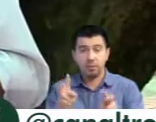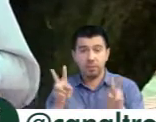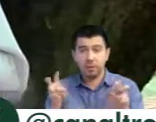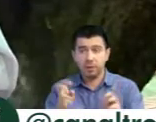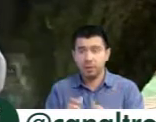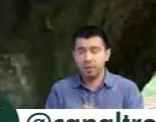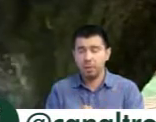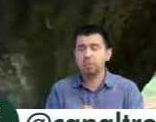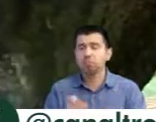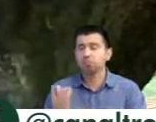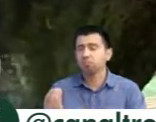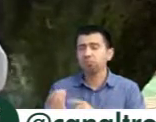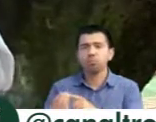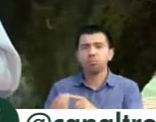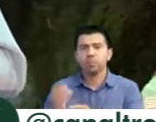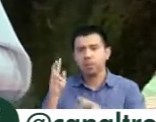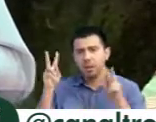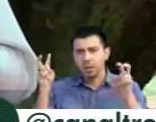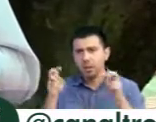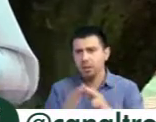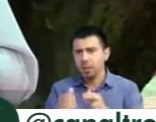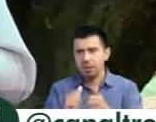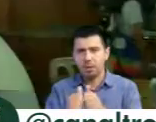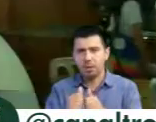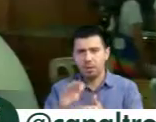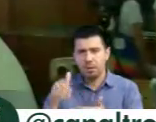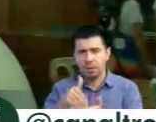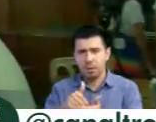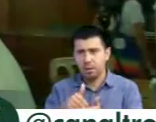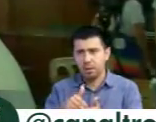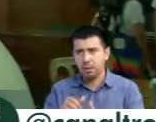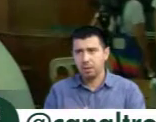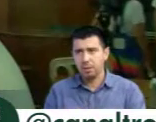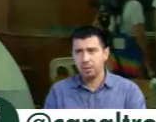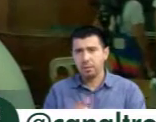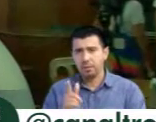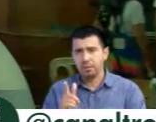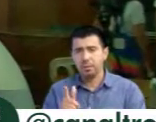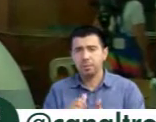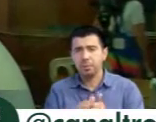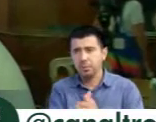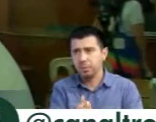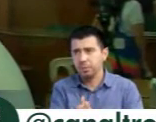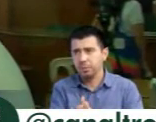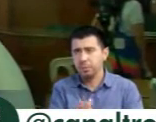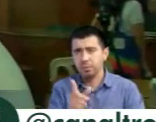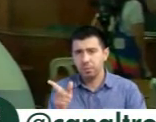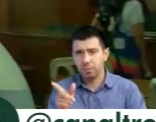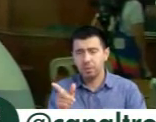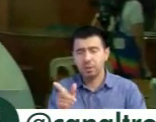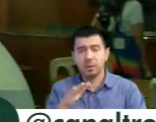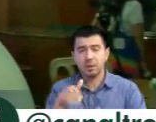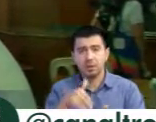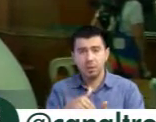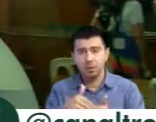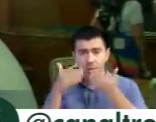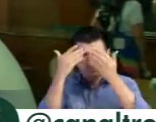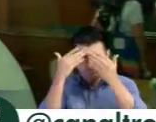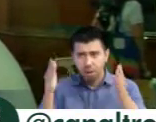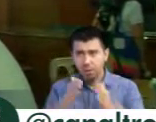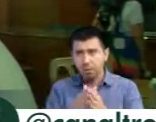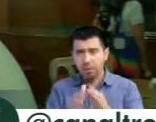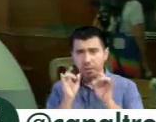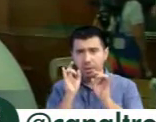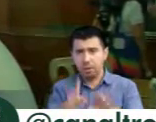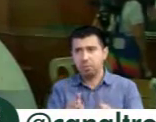representantes del Centro Democrático acá en Cúcuta pues expresaron en contra. Genera una posición en Centro Democrático en los voceros del no en rechazarlo. Aún